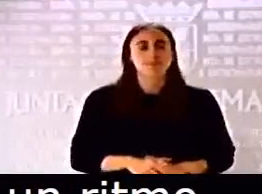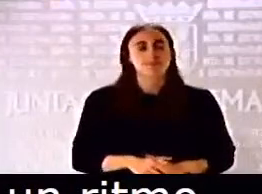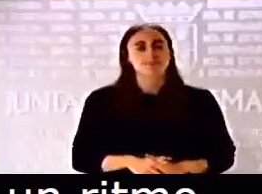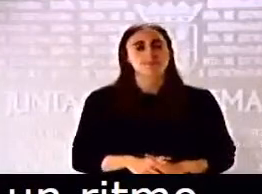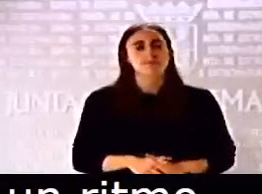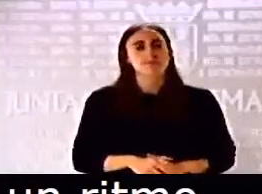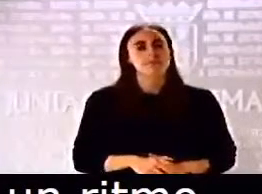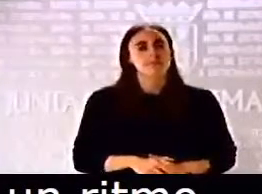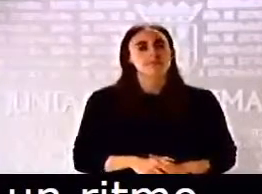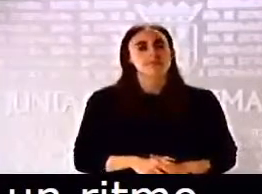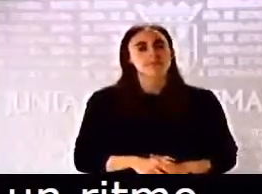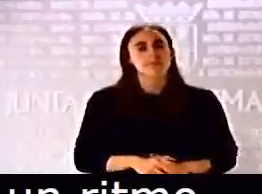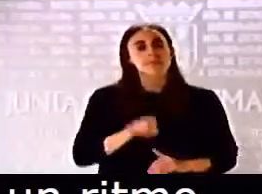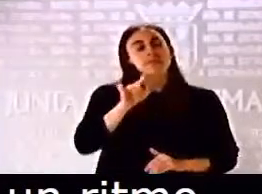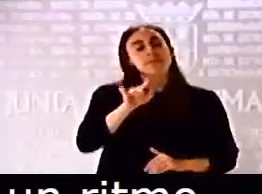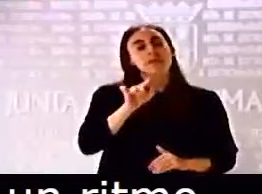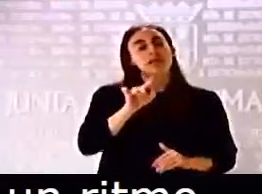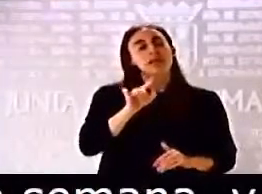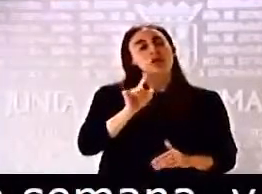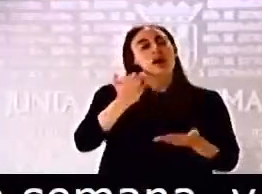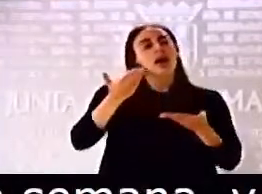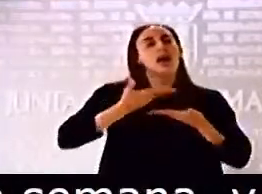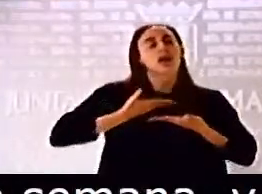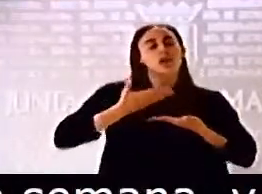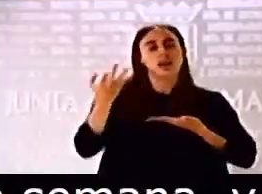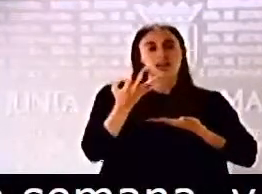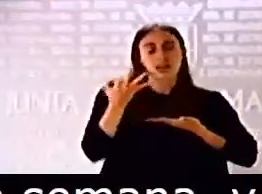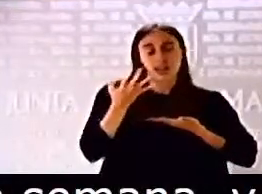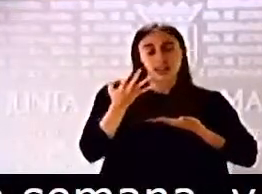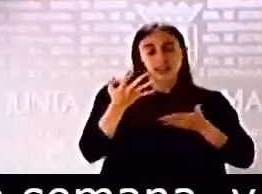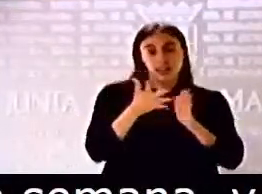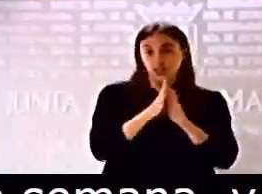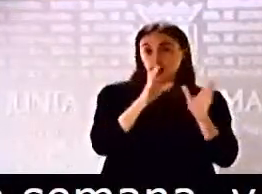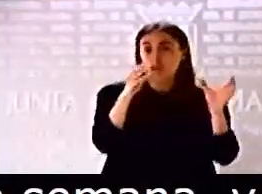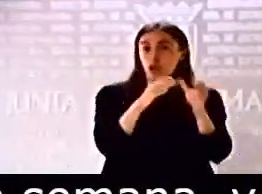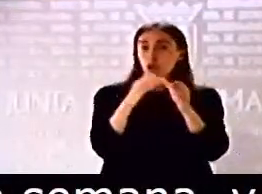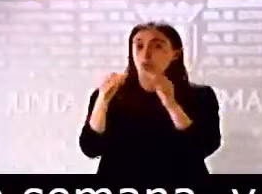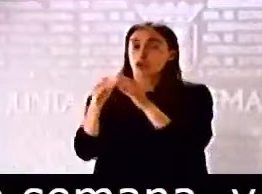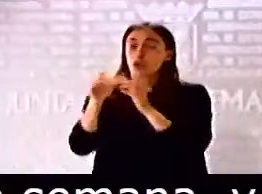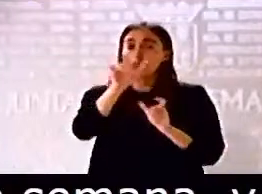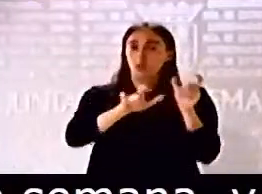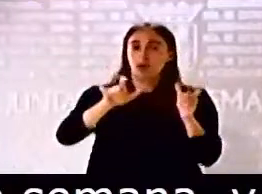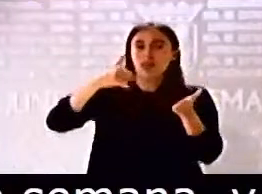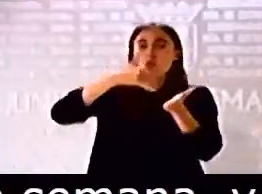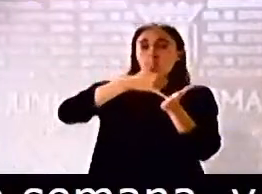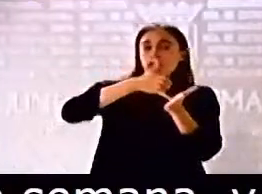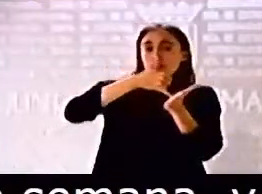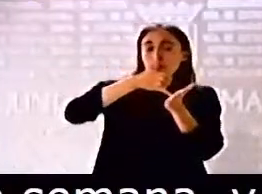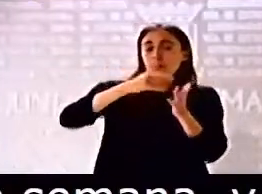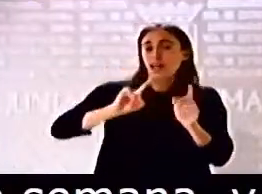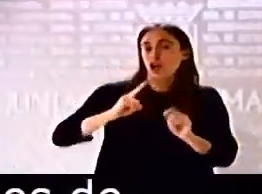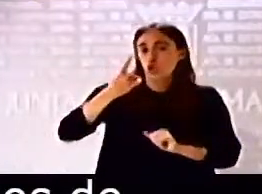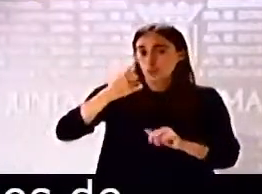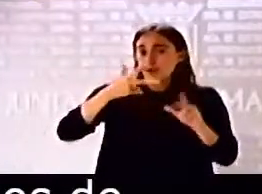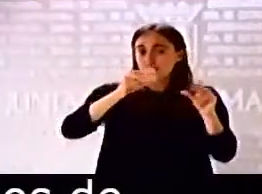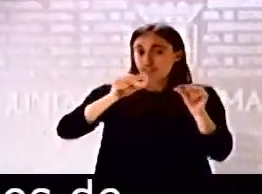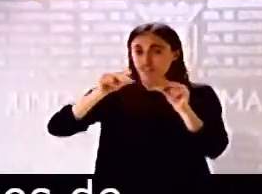y eso nos ayudará a terminar con los grupos de población que son más vulnerables.